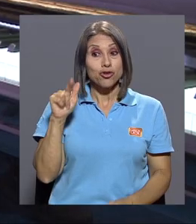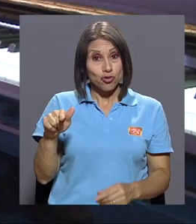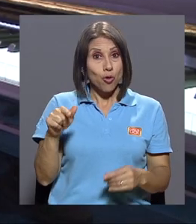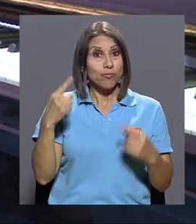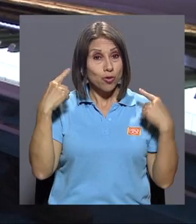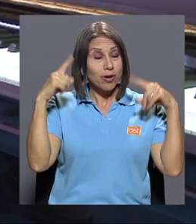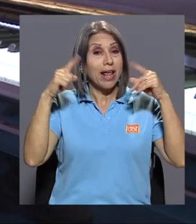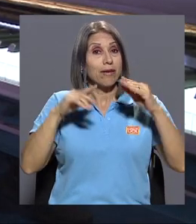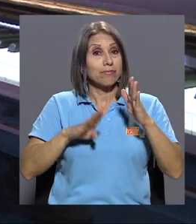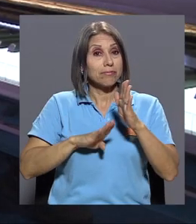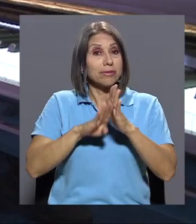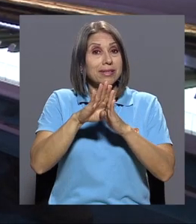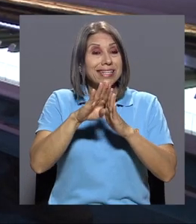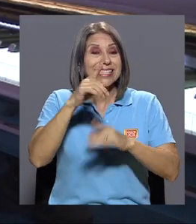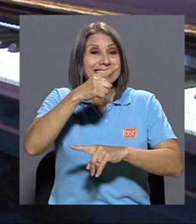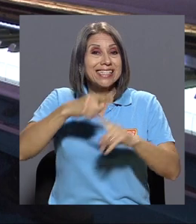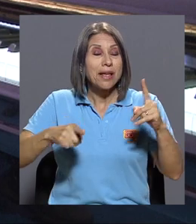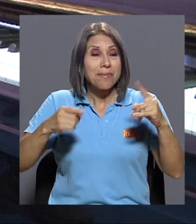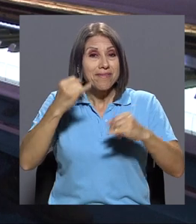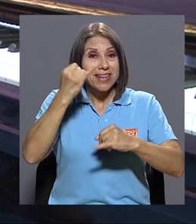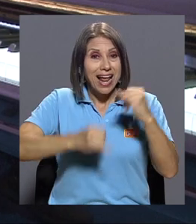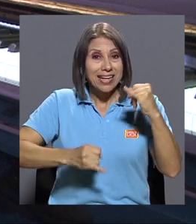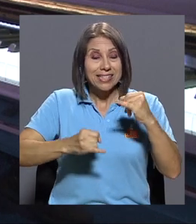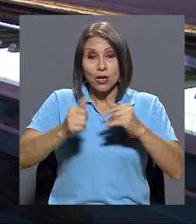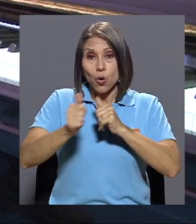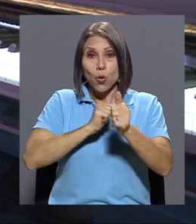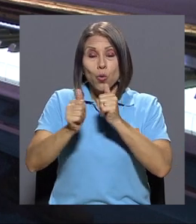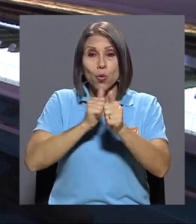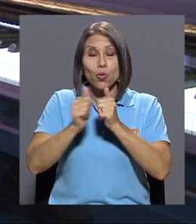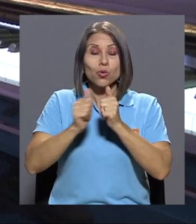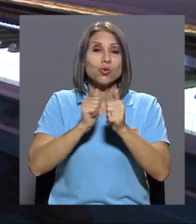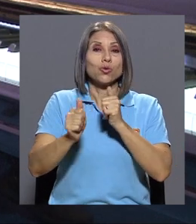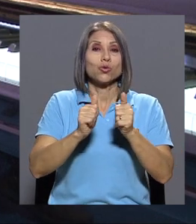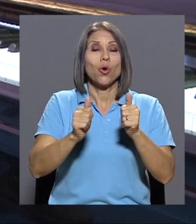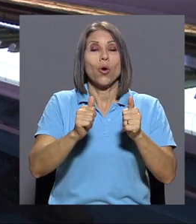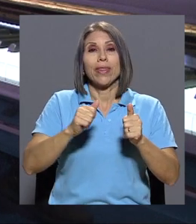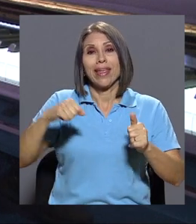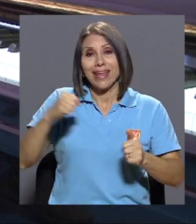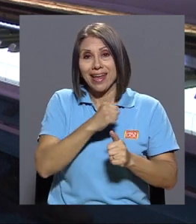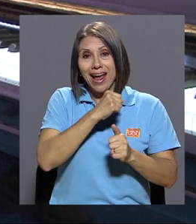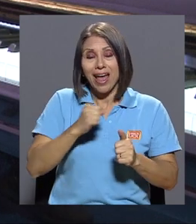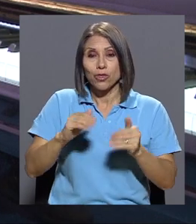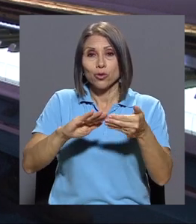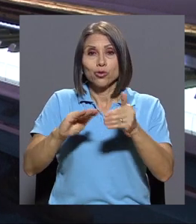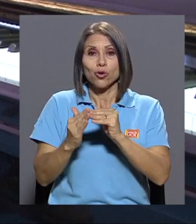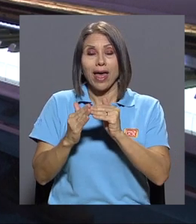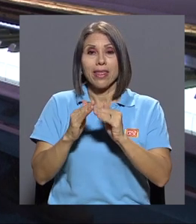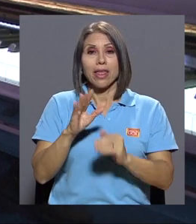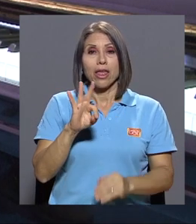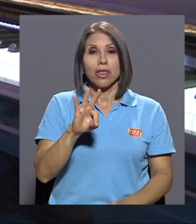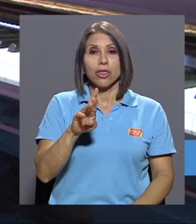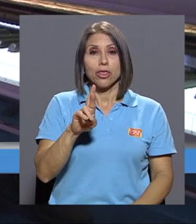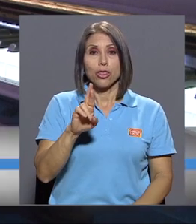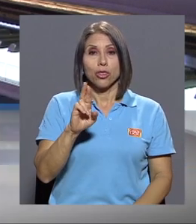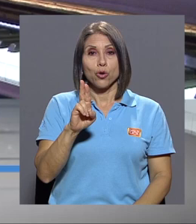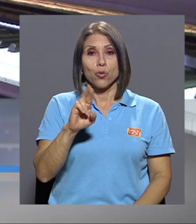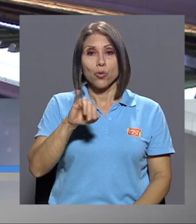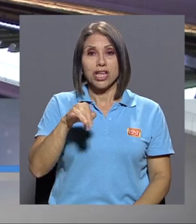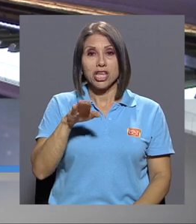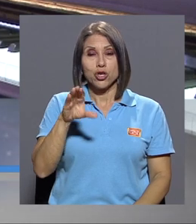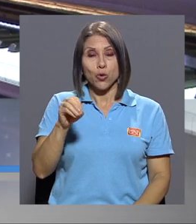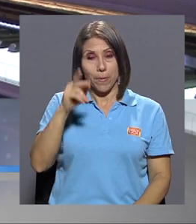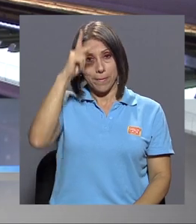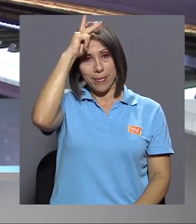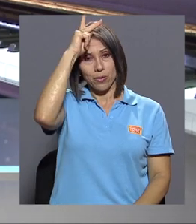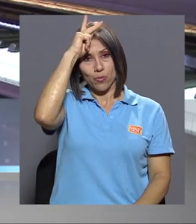al concurso internacional de canto lírico ciudad trujillo celebrado en la ciudad de trujillo perú este que he hecho uno de los